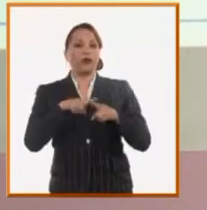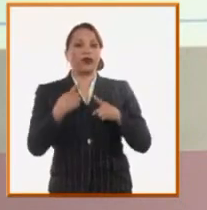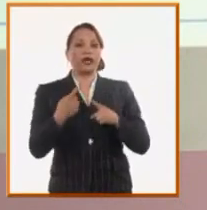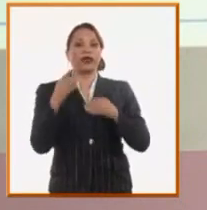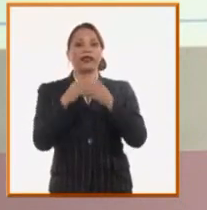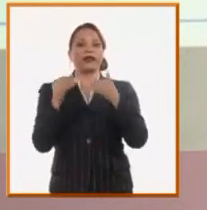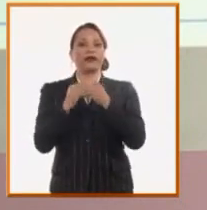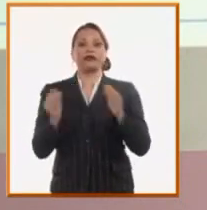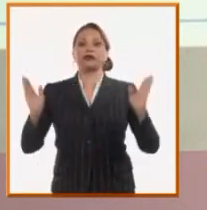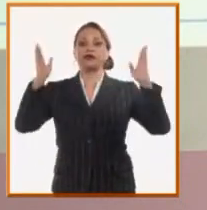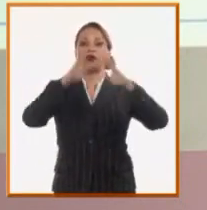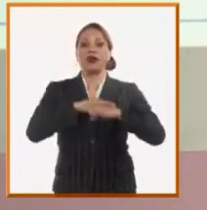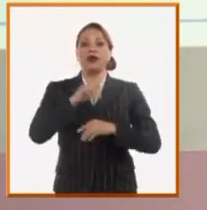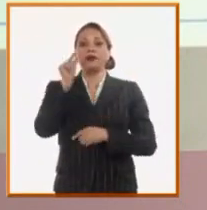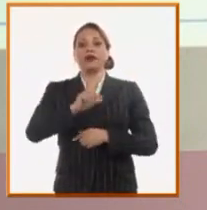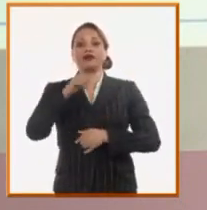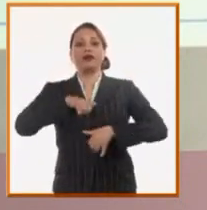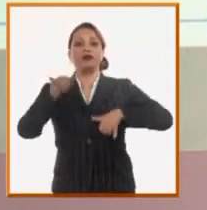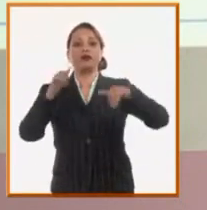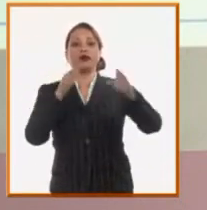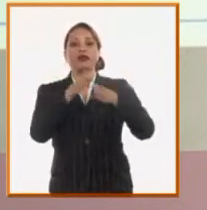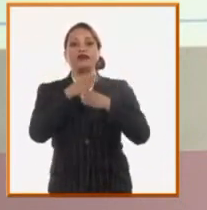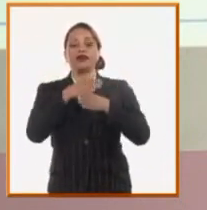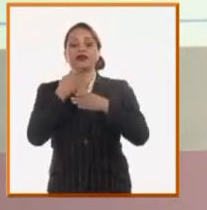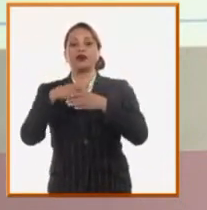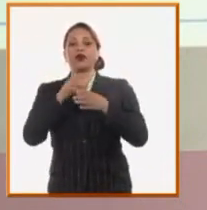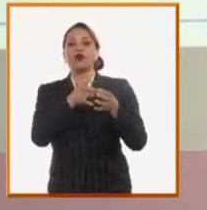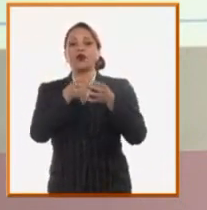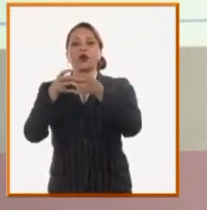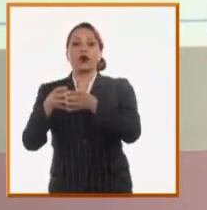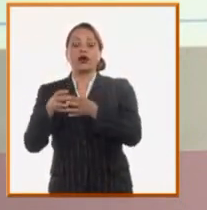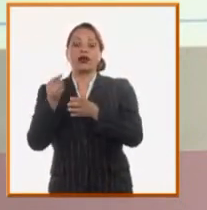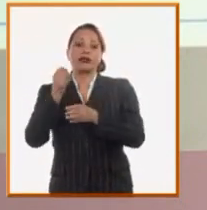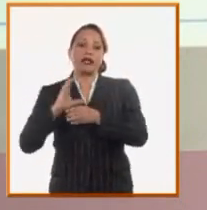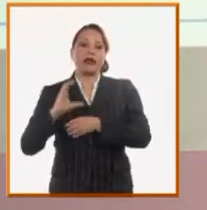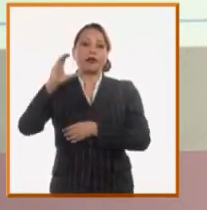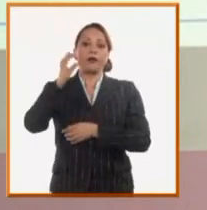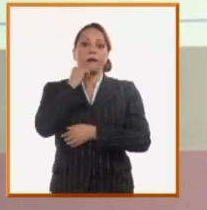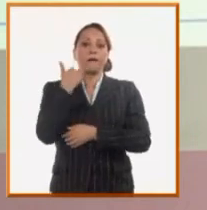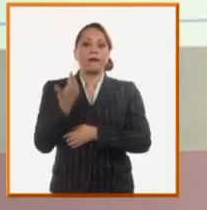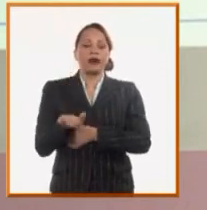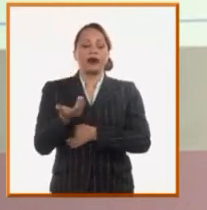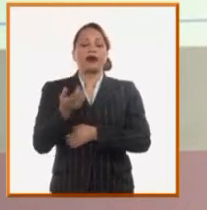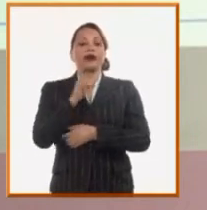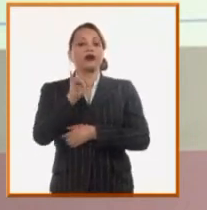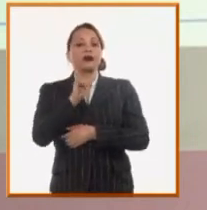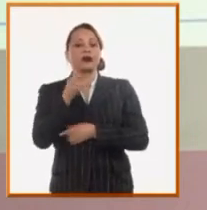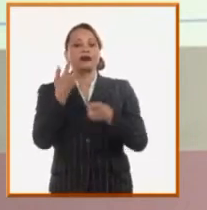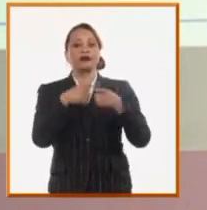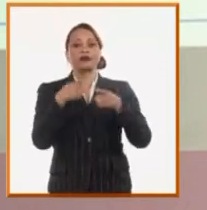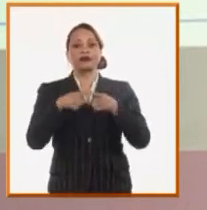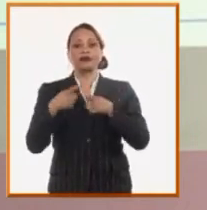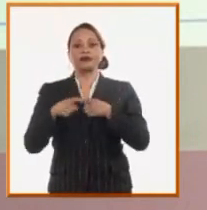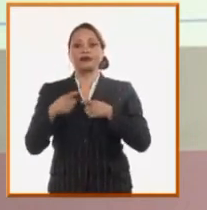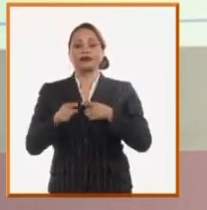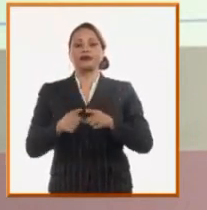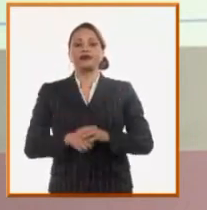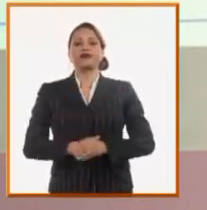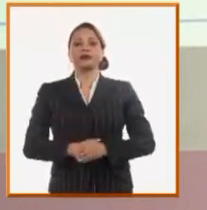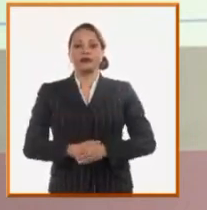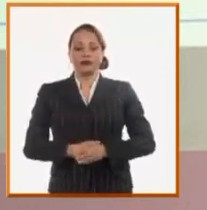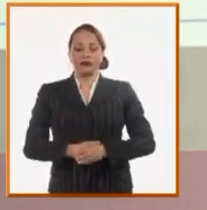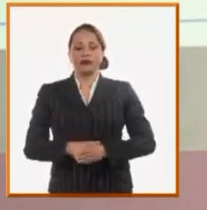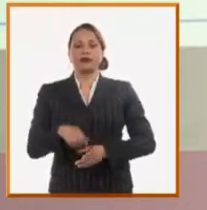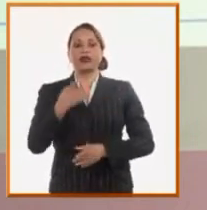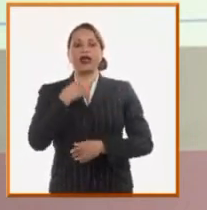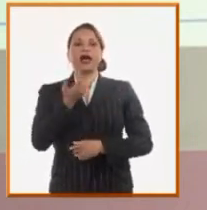divisas, la migración de trabajadores a otros sectores de mayor remuneración, entre otros factores, incluso en actividades muy